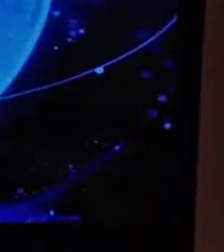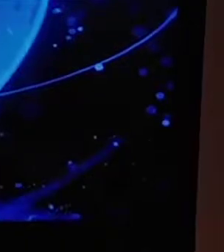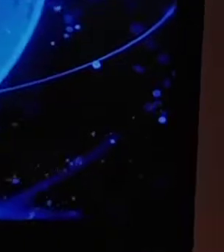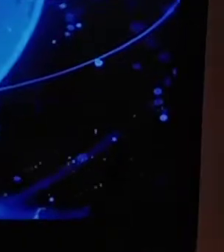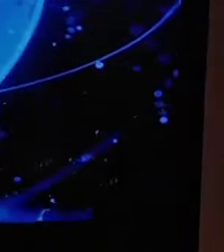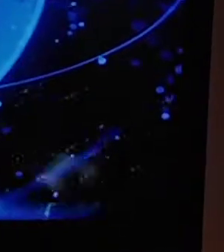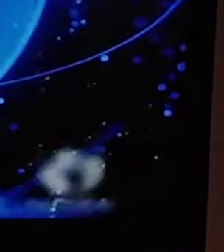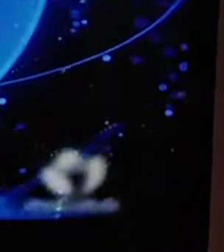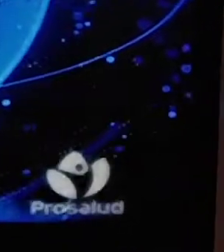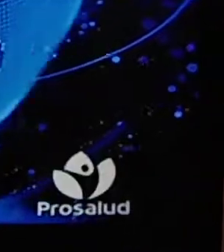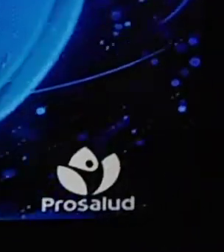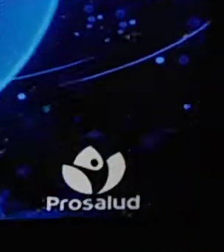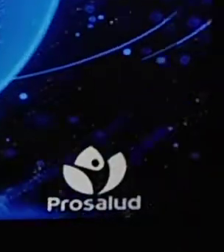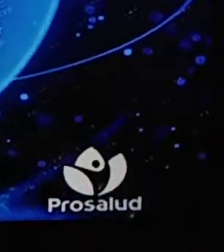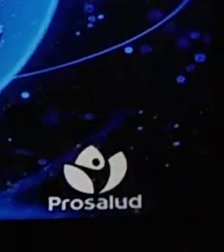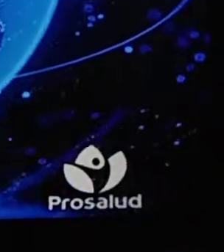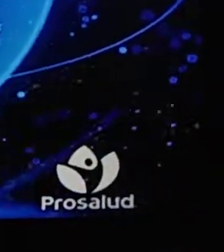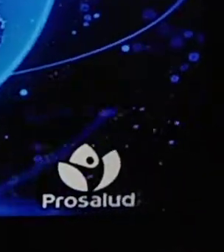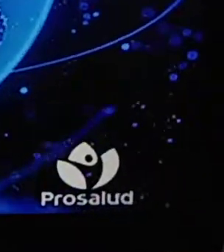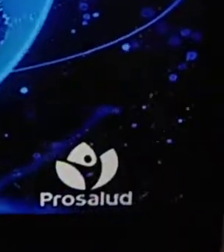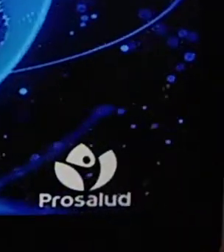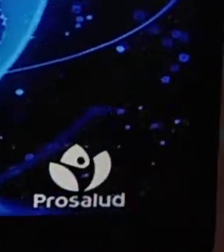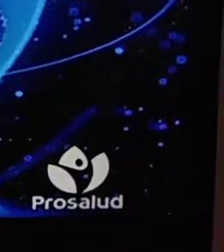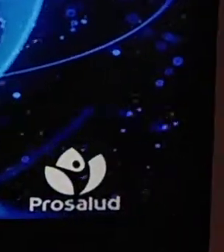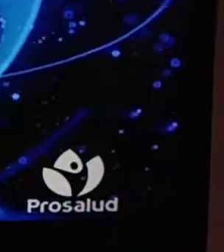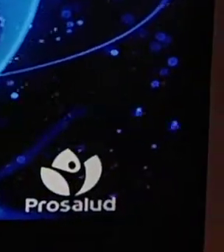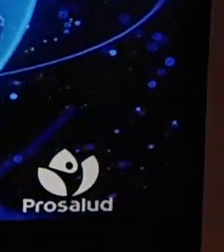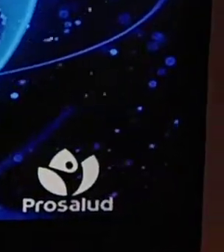12 de mayo, Día Mundial de la Enfermería.